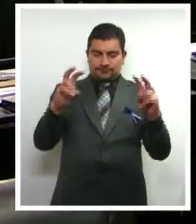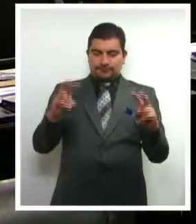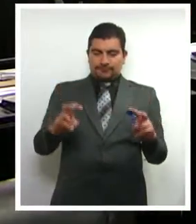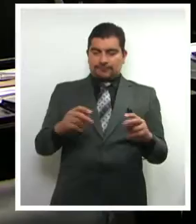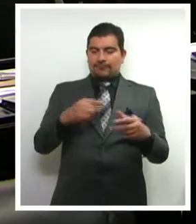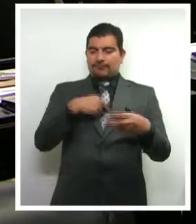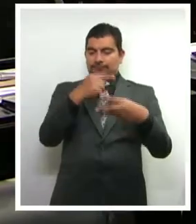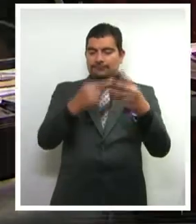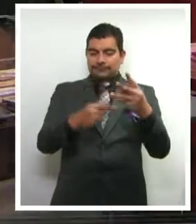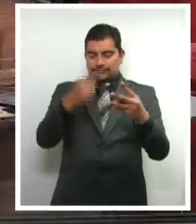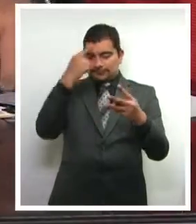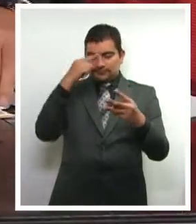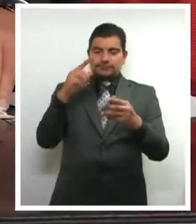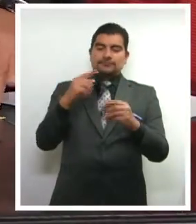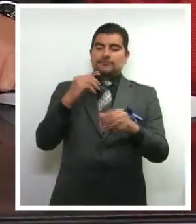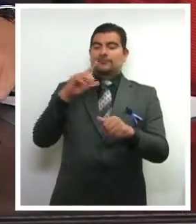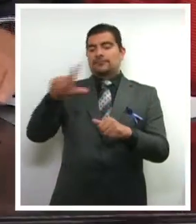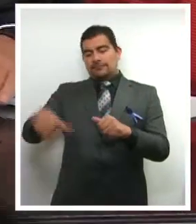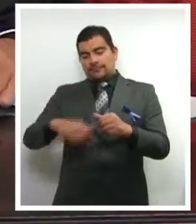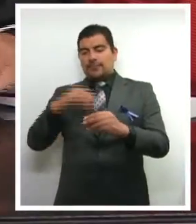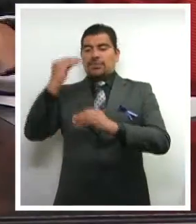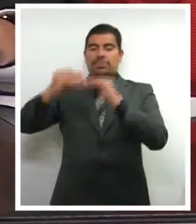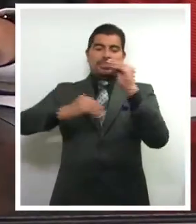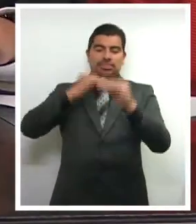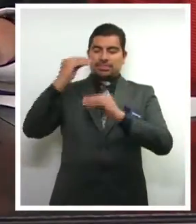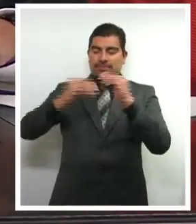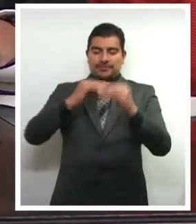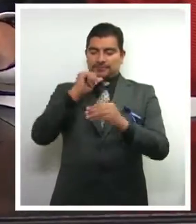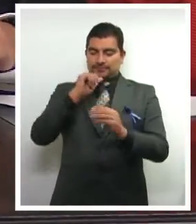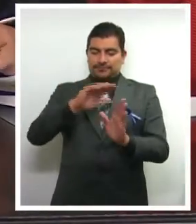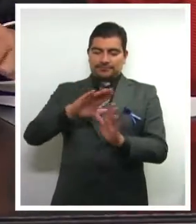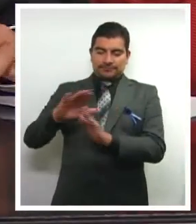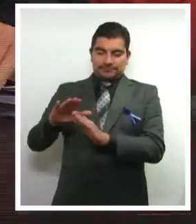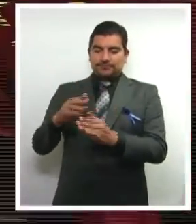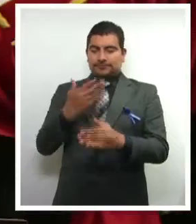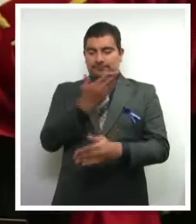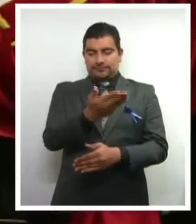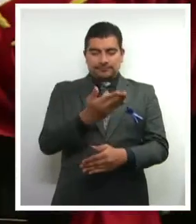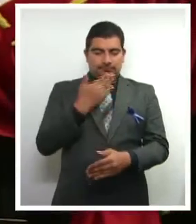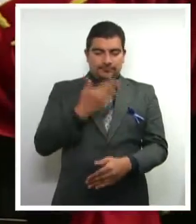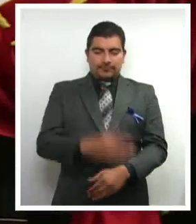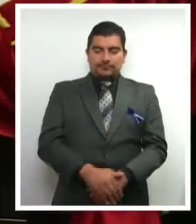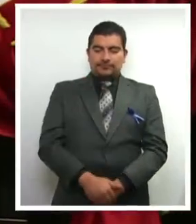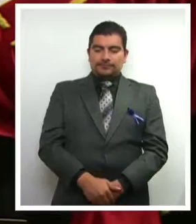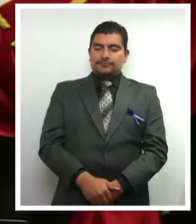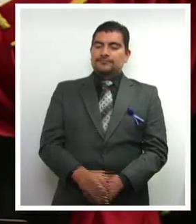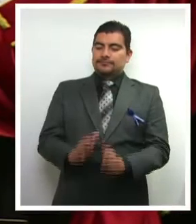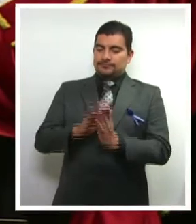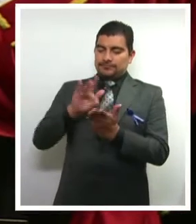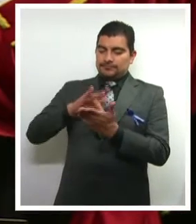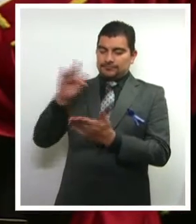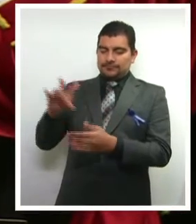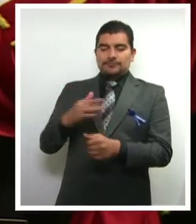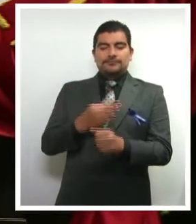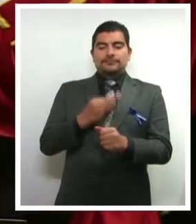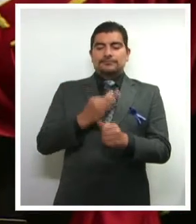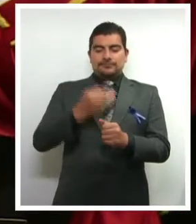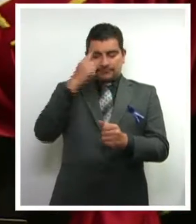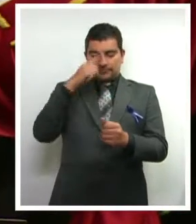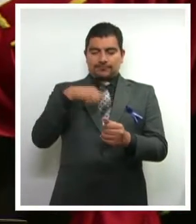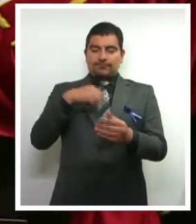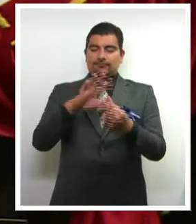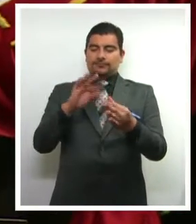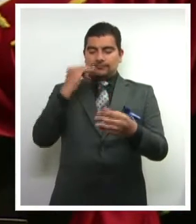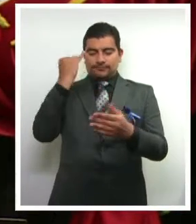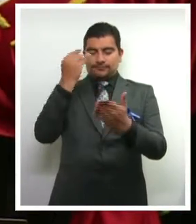fin de ahorrarnos discusiones posteriormente. Continúe, por favor. Gracias, presidente. Con proyecto de decreto por el que se